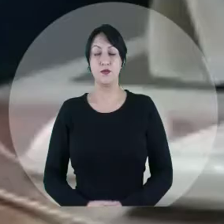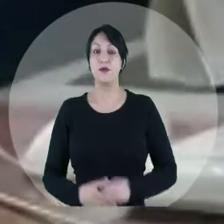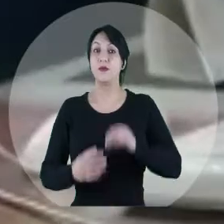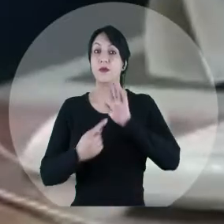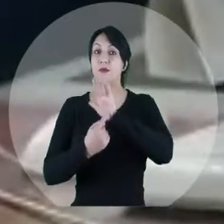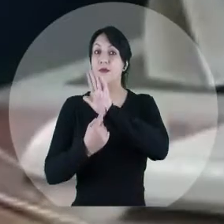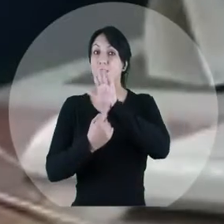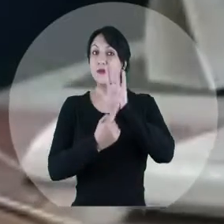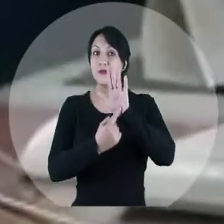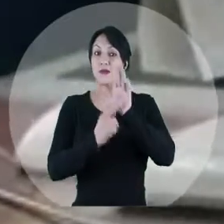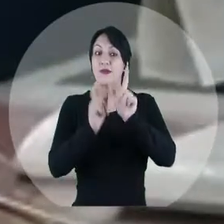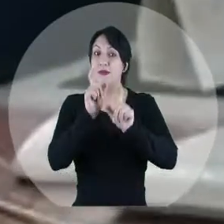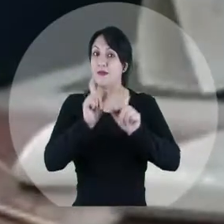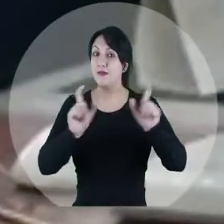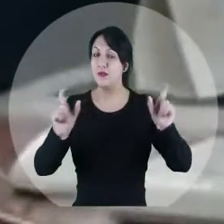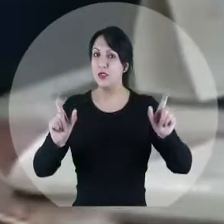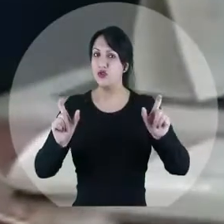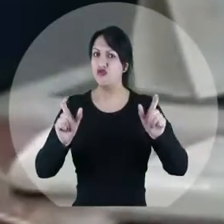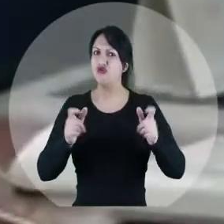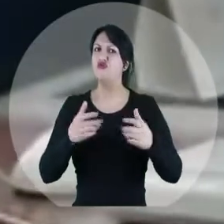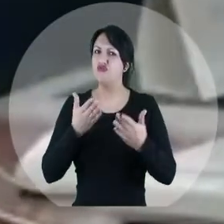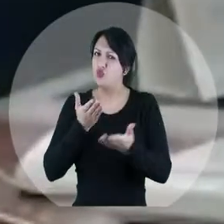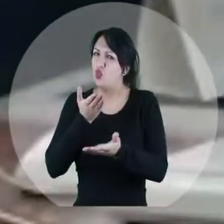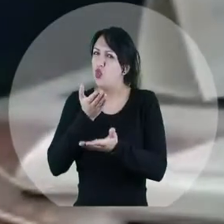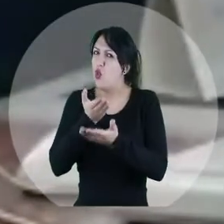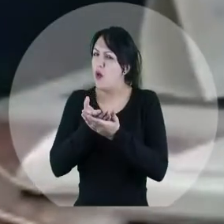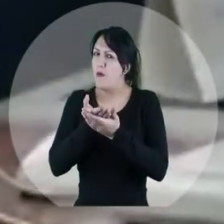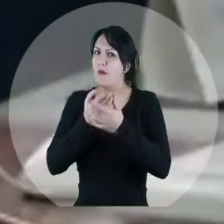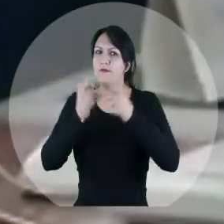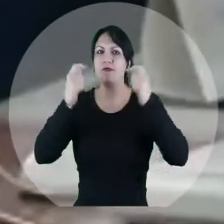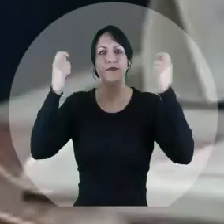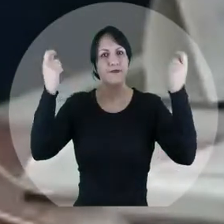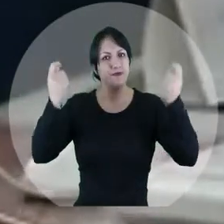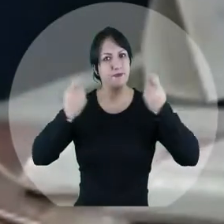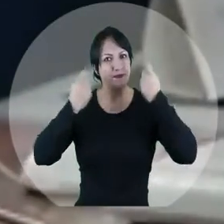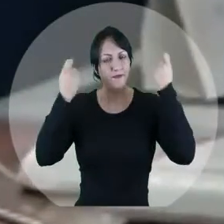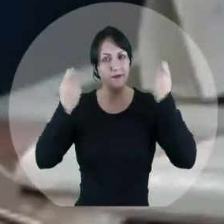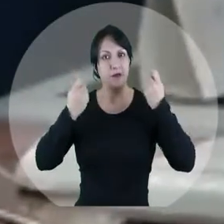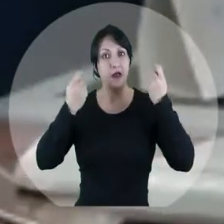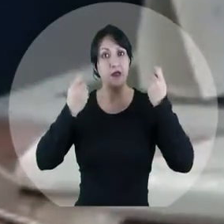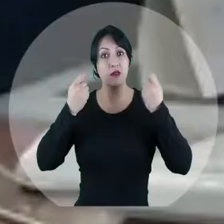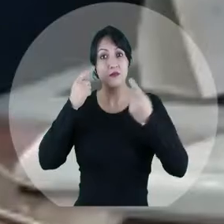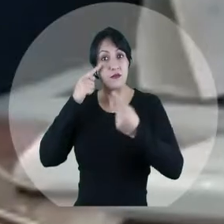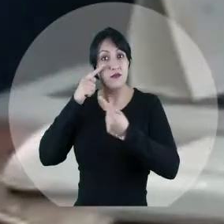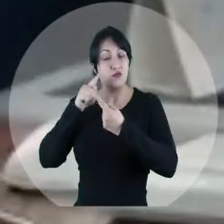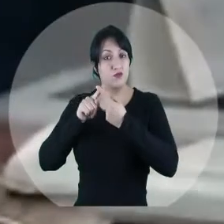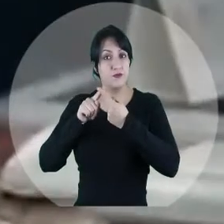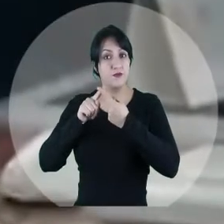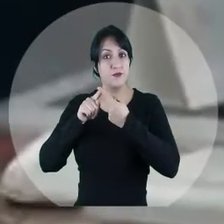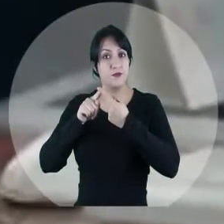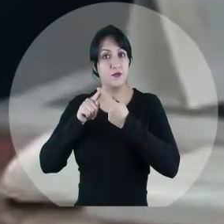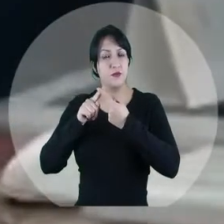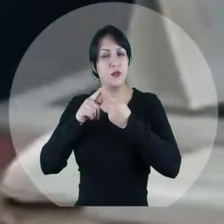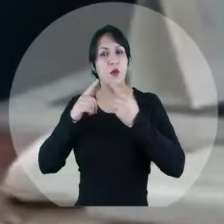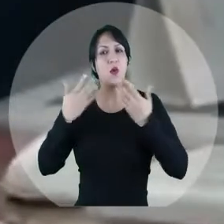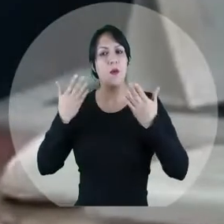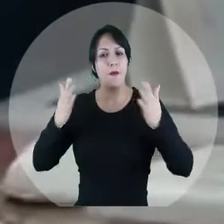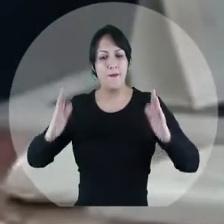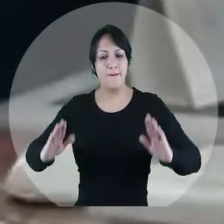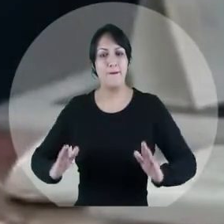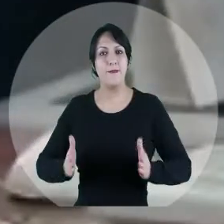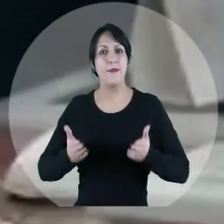Nos permitimos presentarles a todos los ciudadanos una propuesta, una campaña que tiene como objetivo